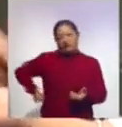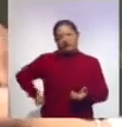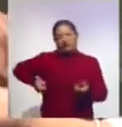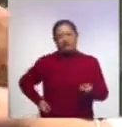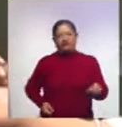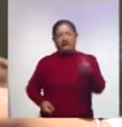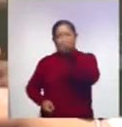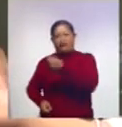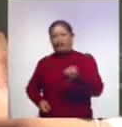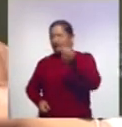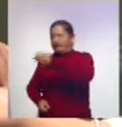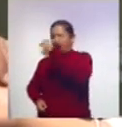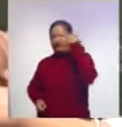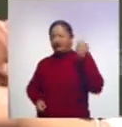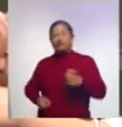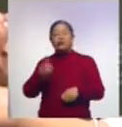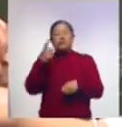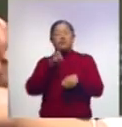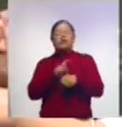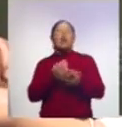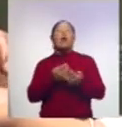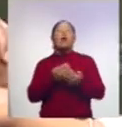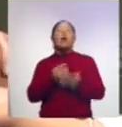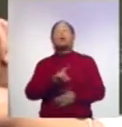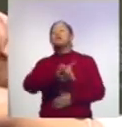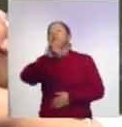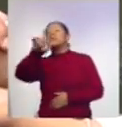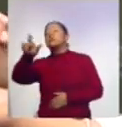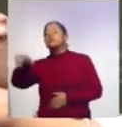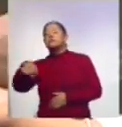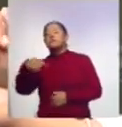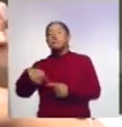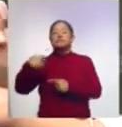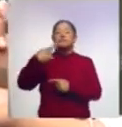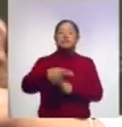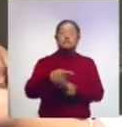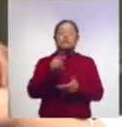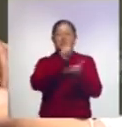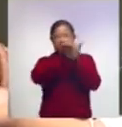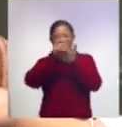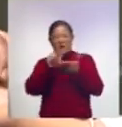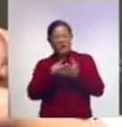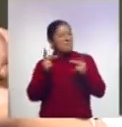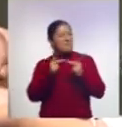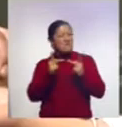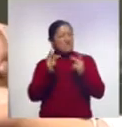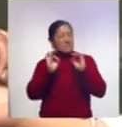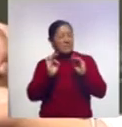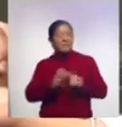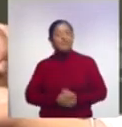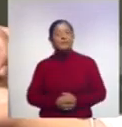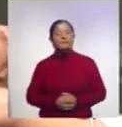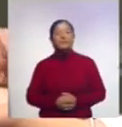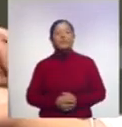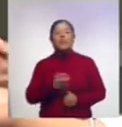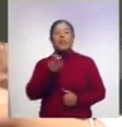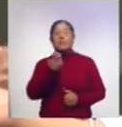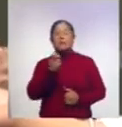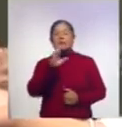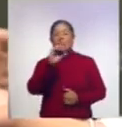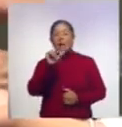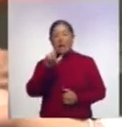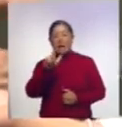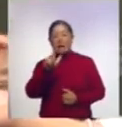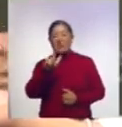deja un día y al siguiente día se lava perfectamente. Esa cal hace el efecto de